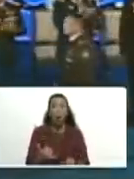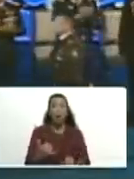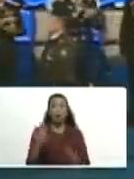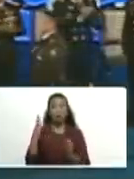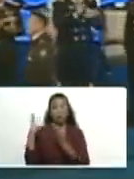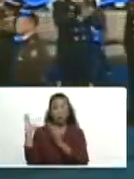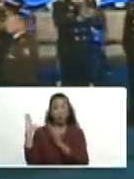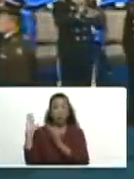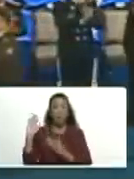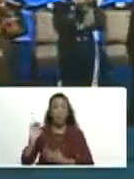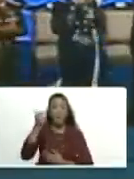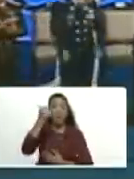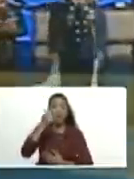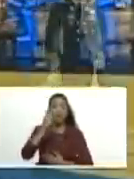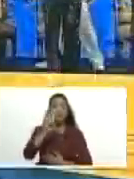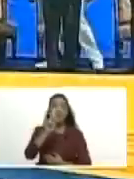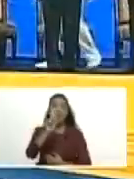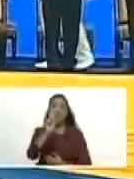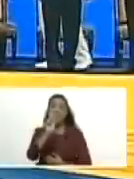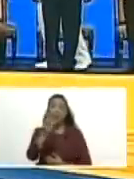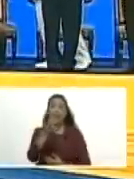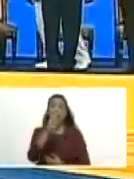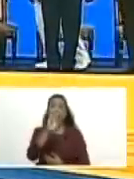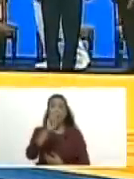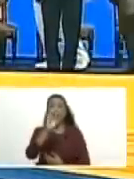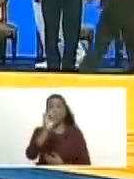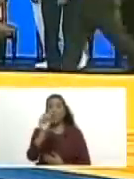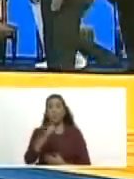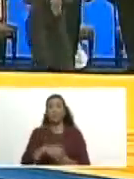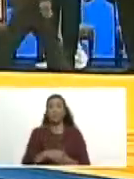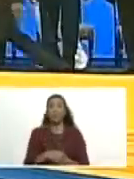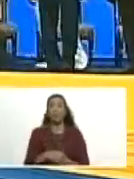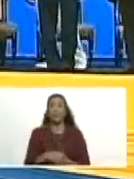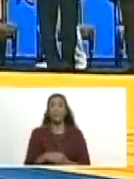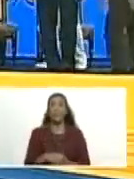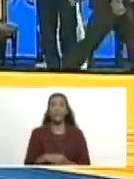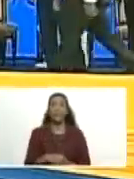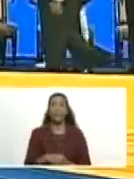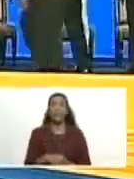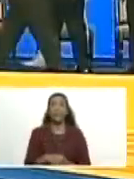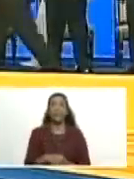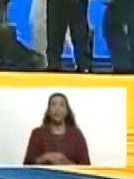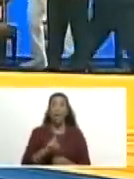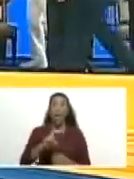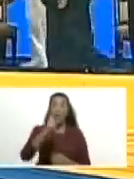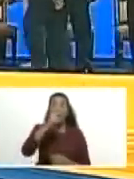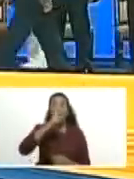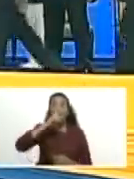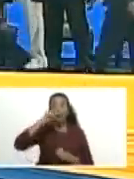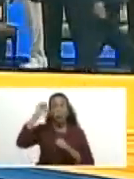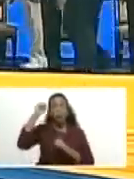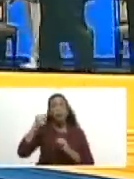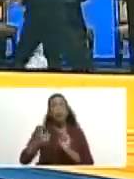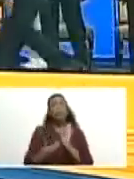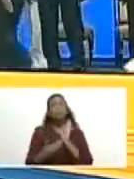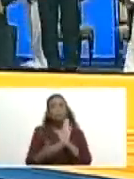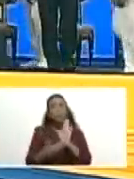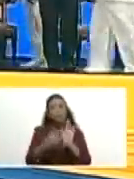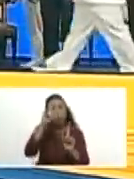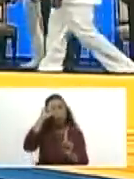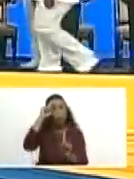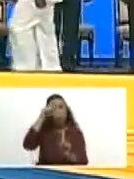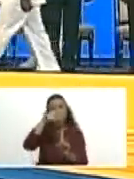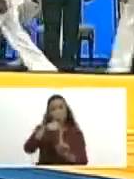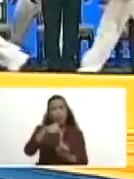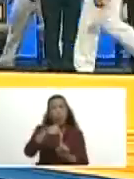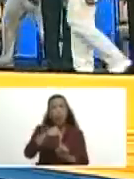mayor de primera. El primer mandatario ha destacado la importancia de apuntar hacia